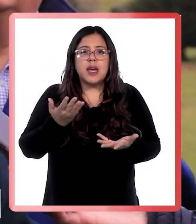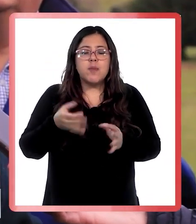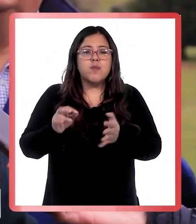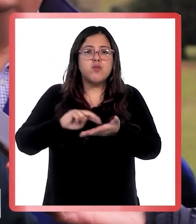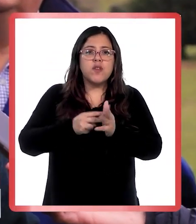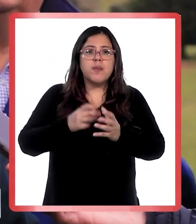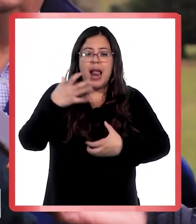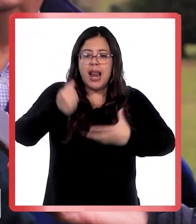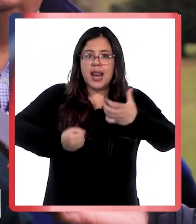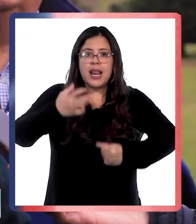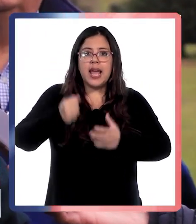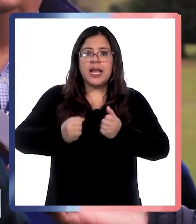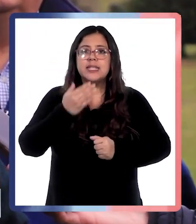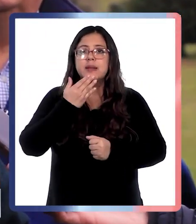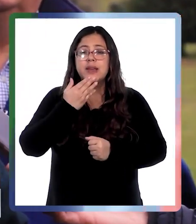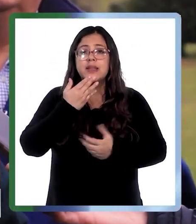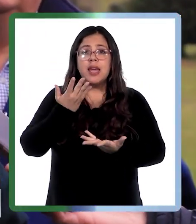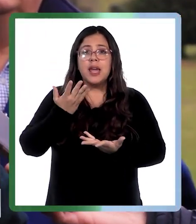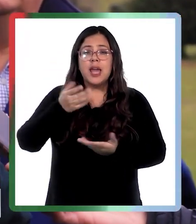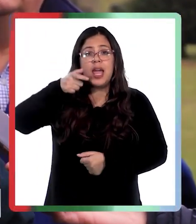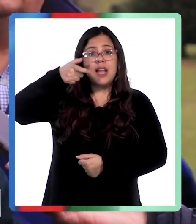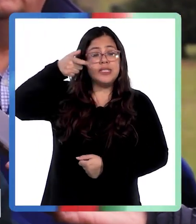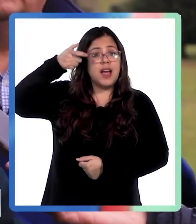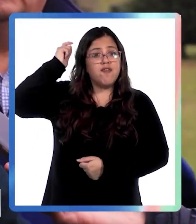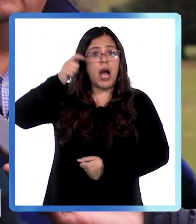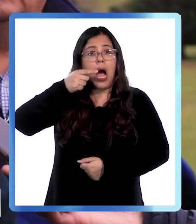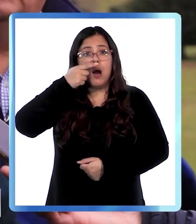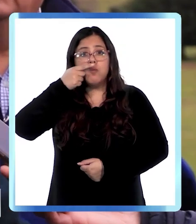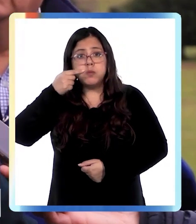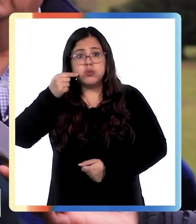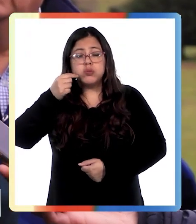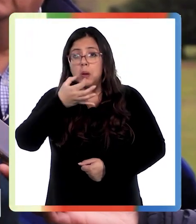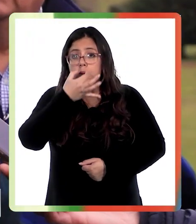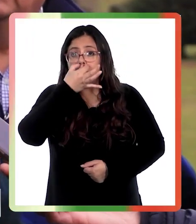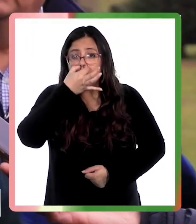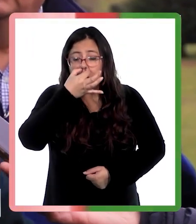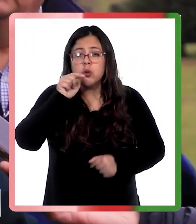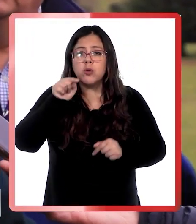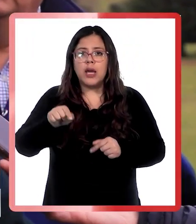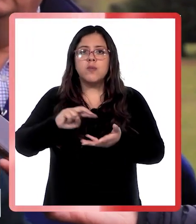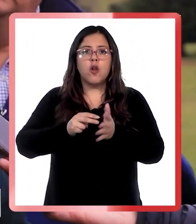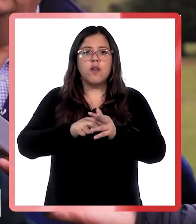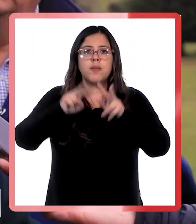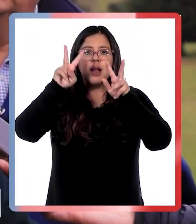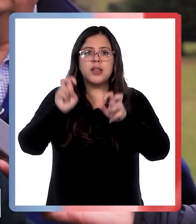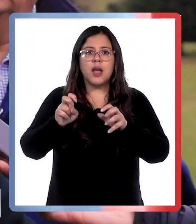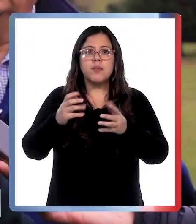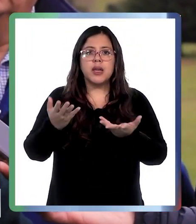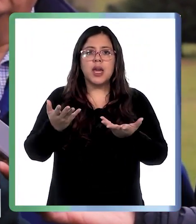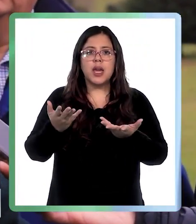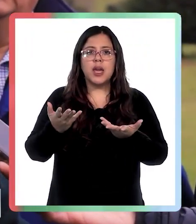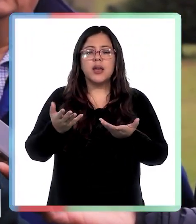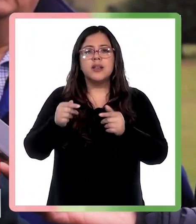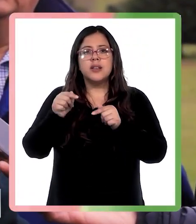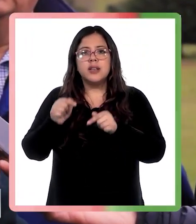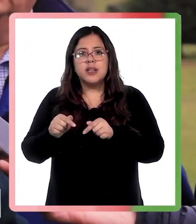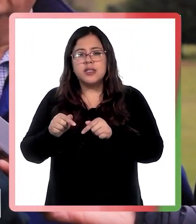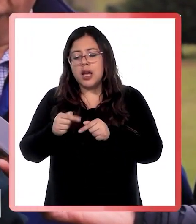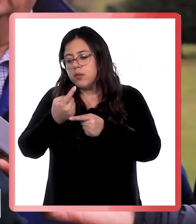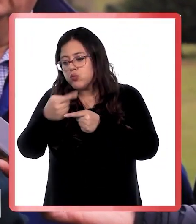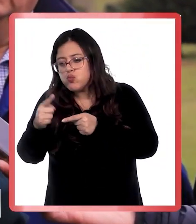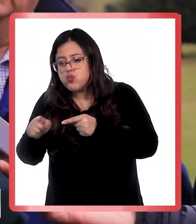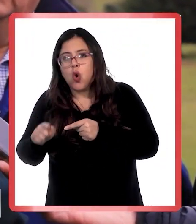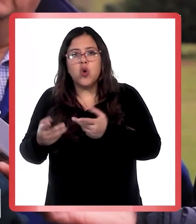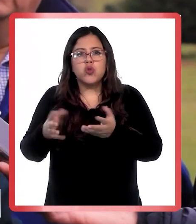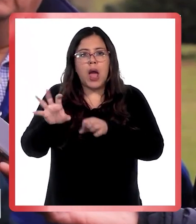machos provoca problemas reproductivos que van dañando también la producción particularmente de la agricultura familiar campesina